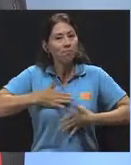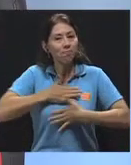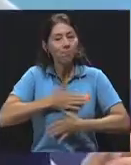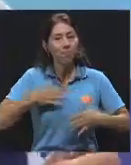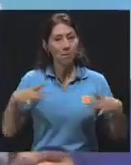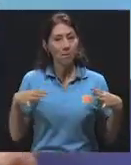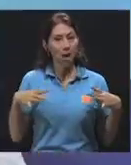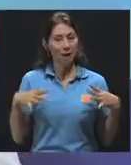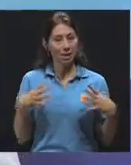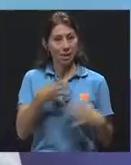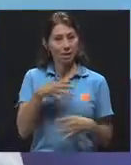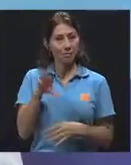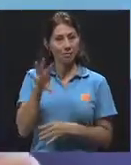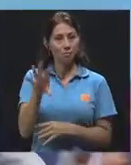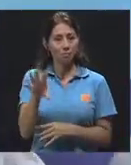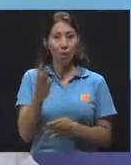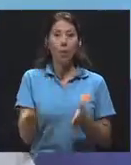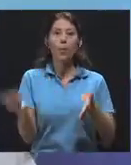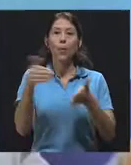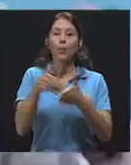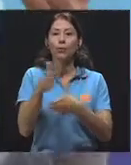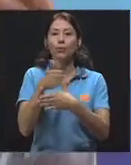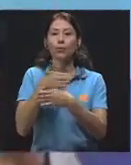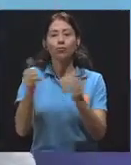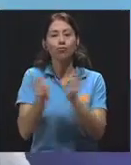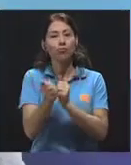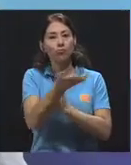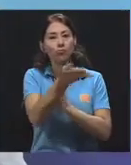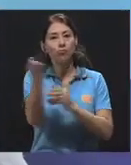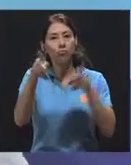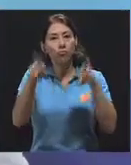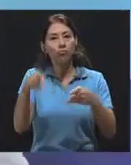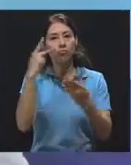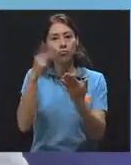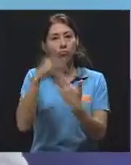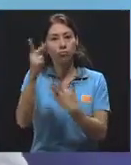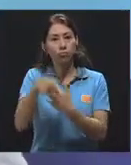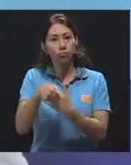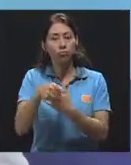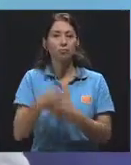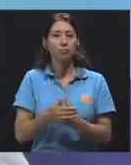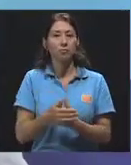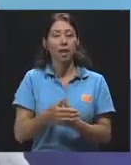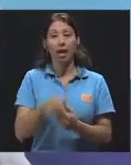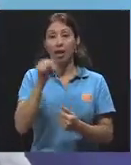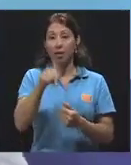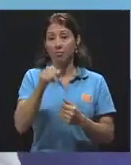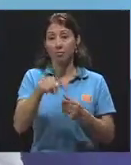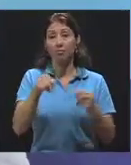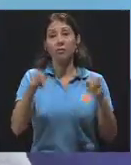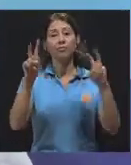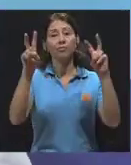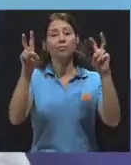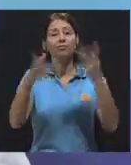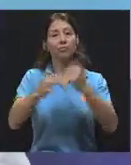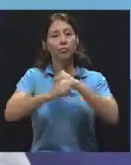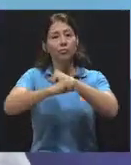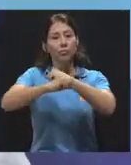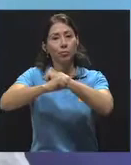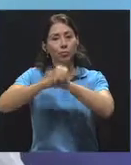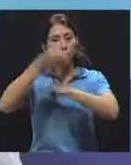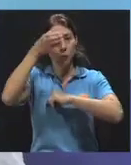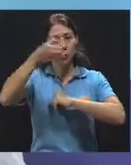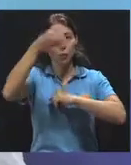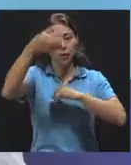unas merecidas vacaciones, sí. Volvemos a compartir con nuestros televidentes este espacio de